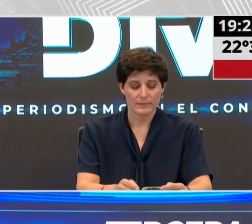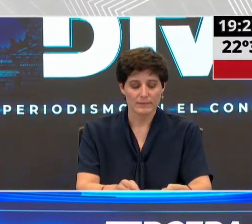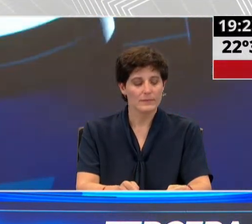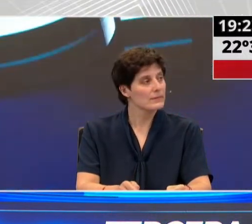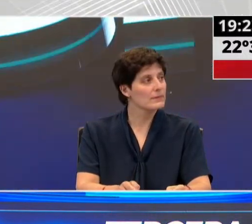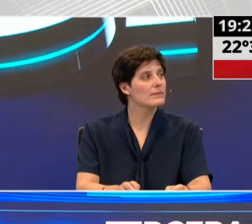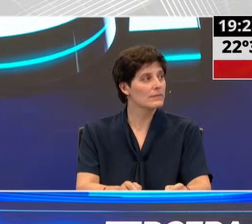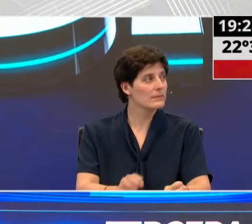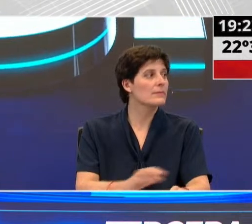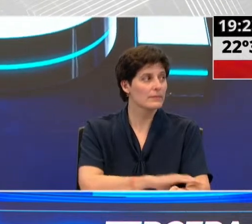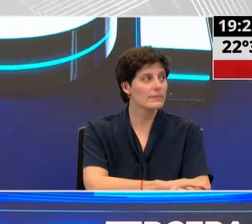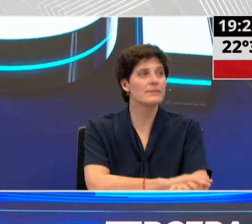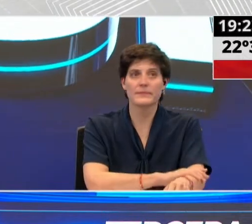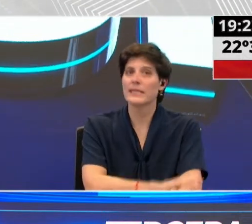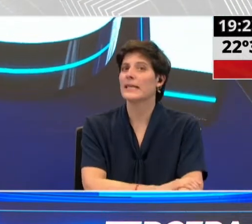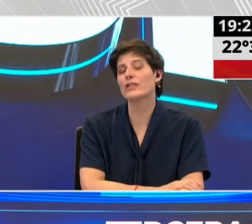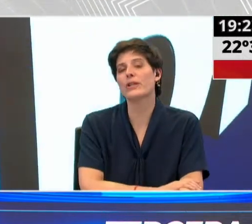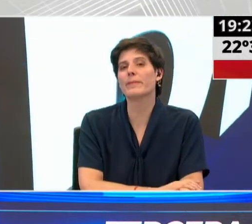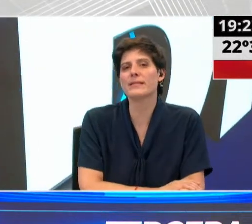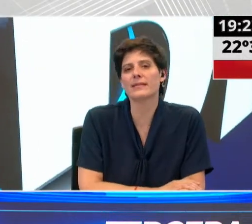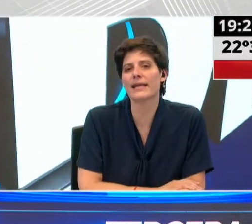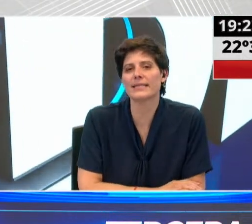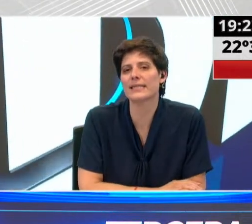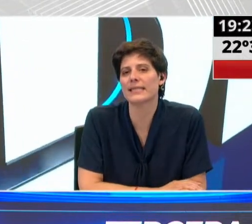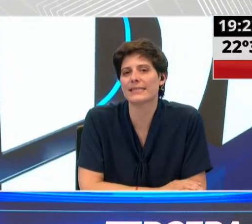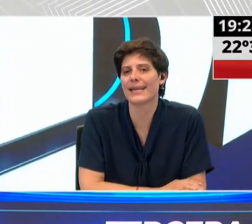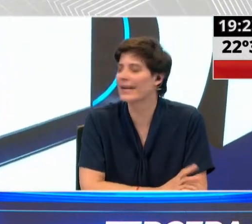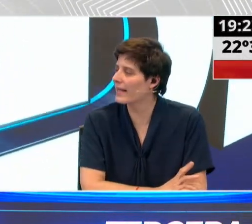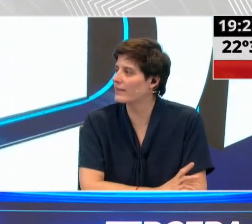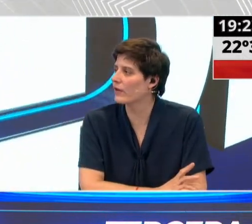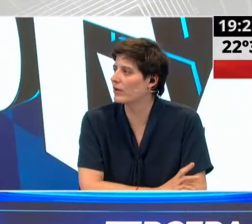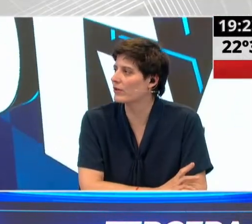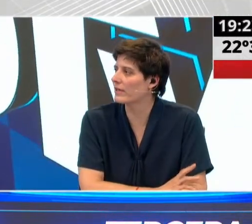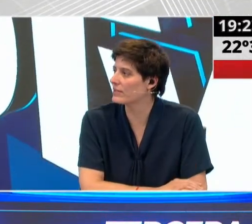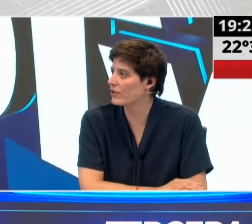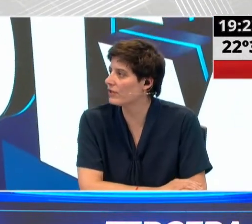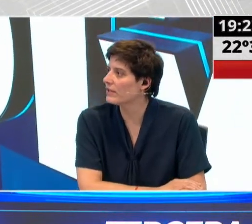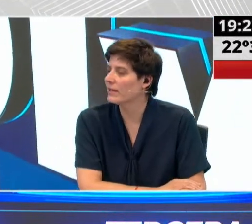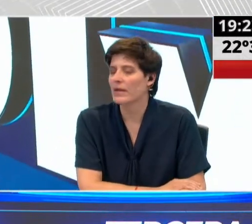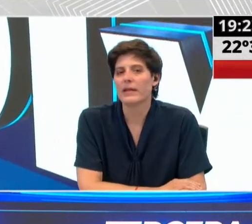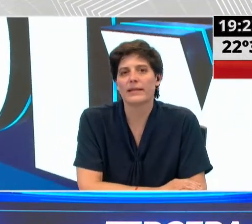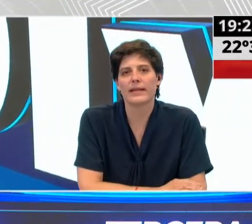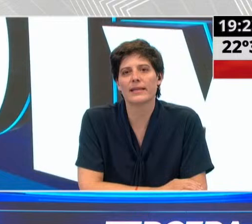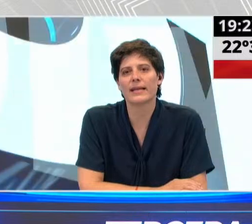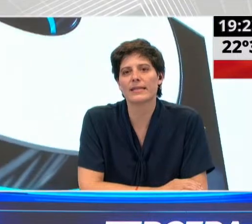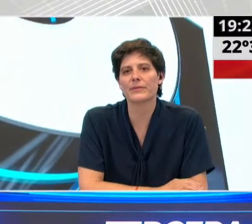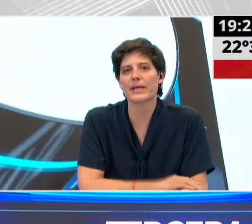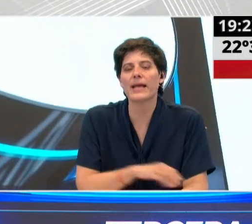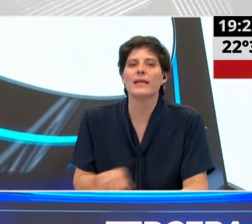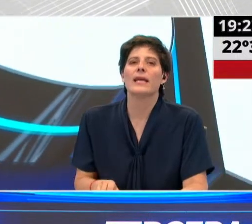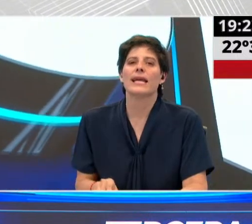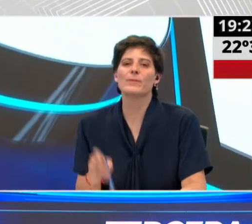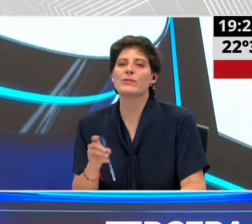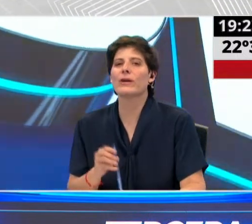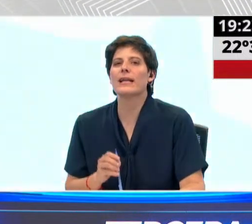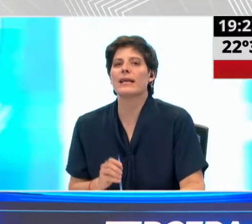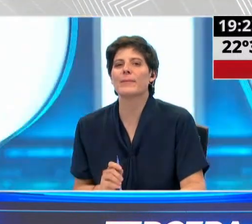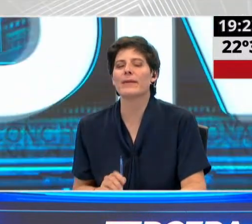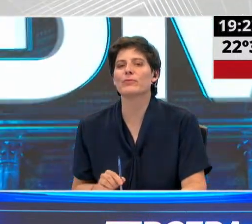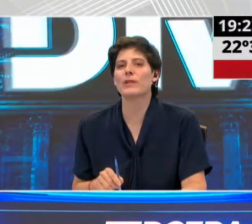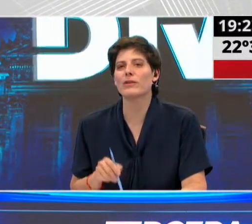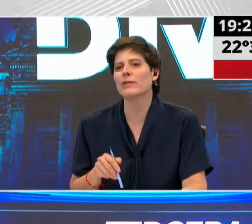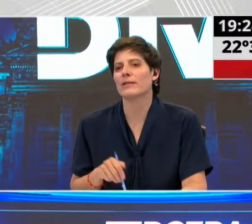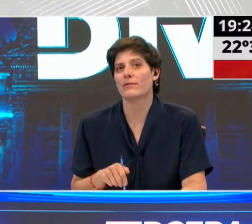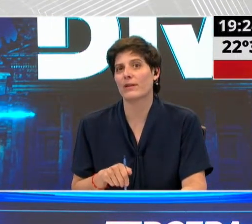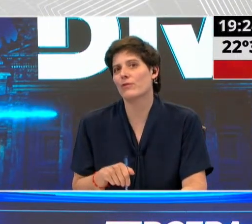asumir su presidencia de la Nación. Que eso también ya está casi cerrada, toda la coordinación de la actividad. Esto pasó acá en la